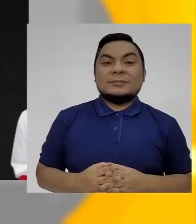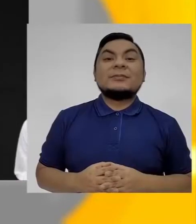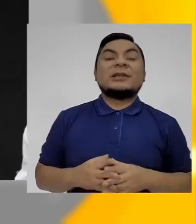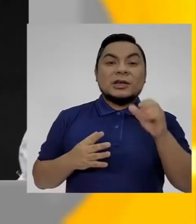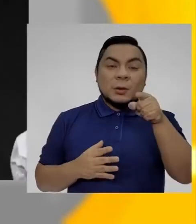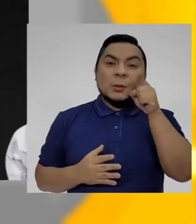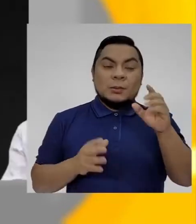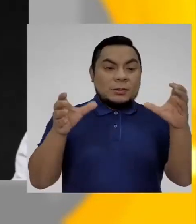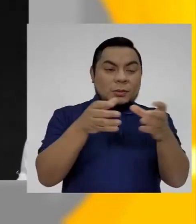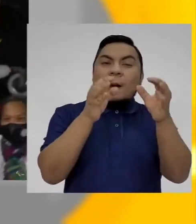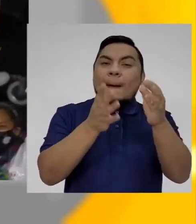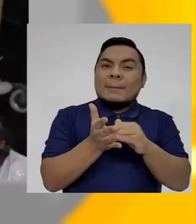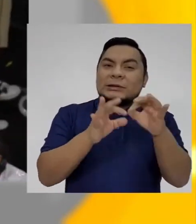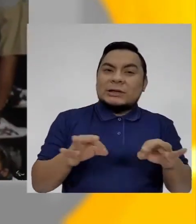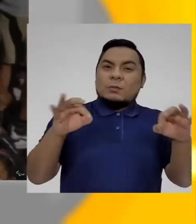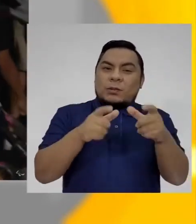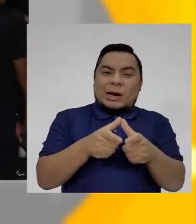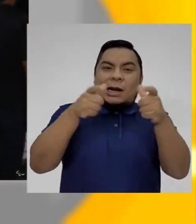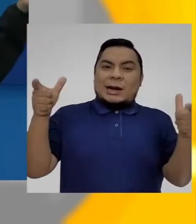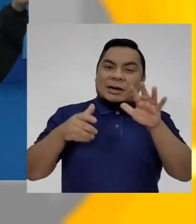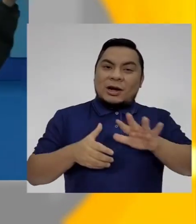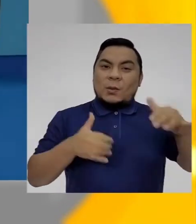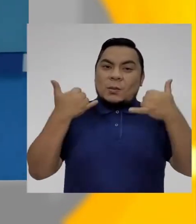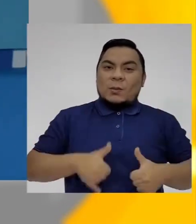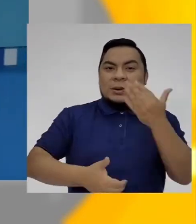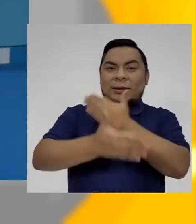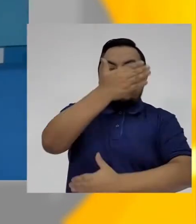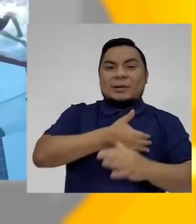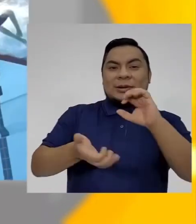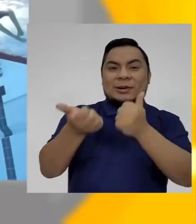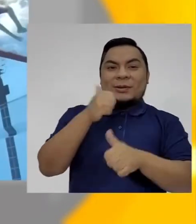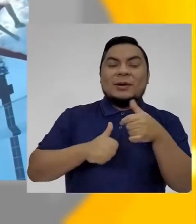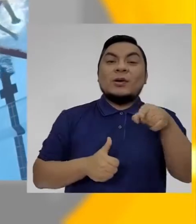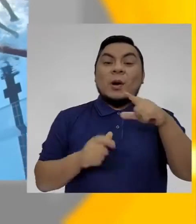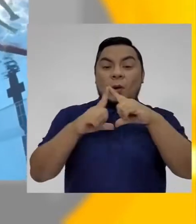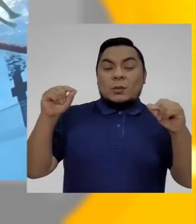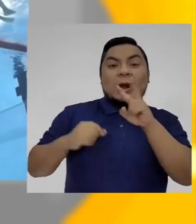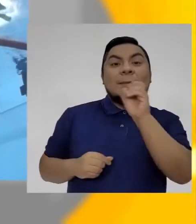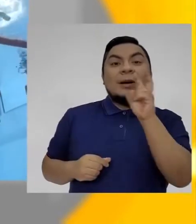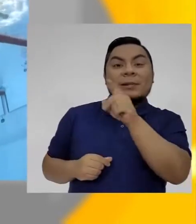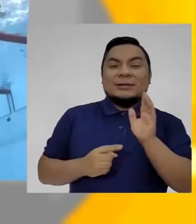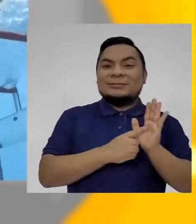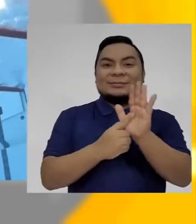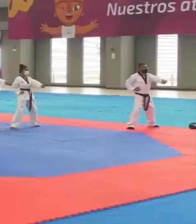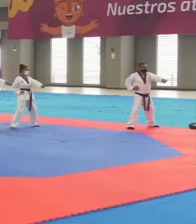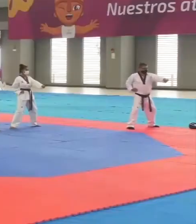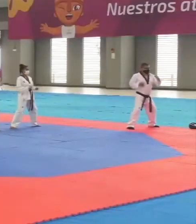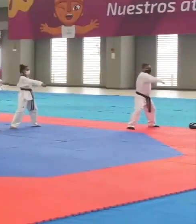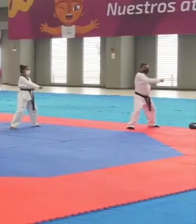Fuimos la delegación más grande de nuestra historia en los Juegos Paralímpicos de Tokio 2020